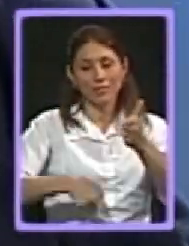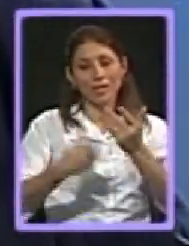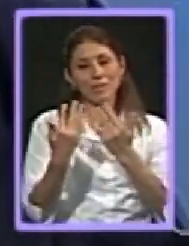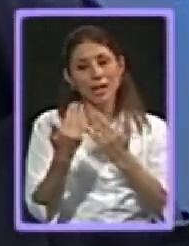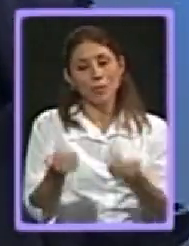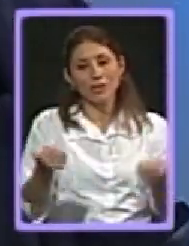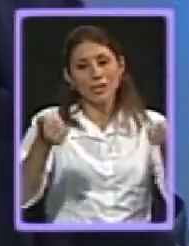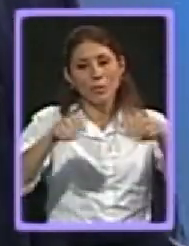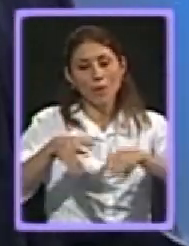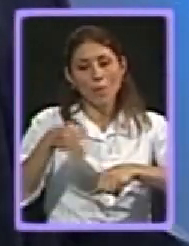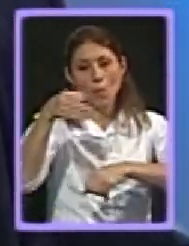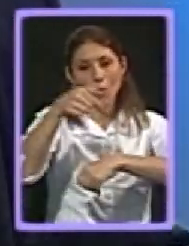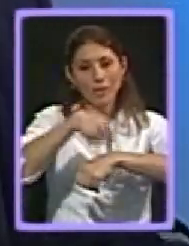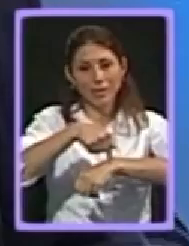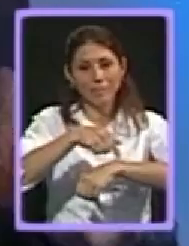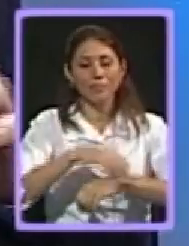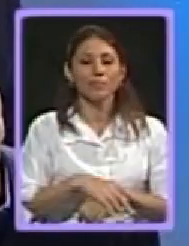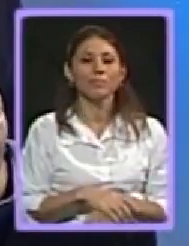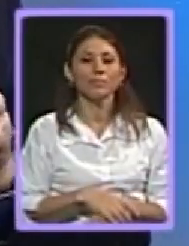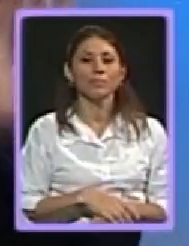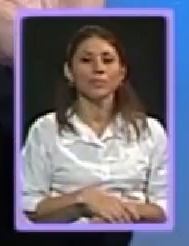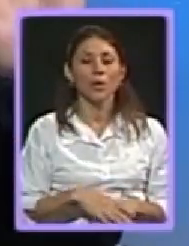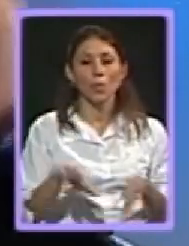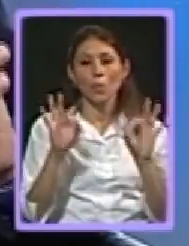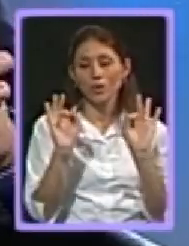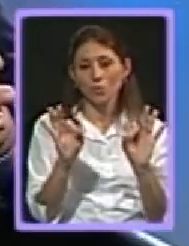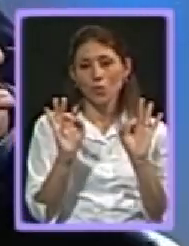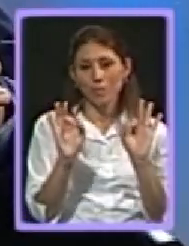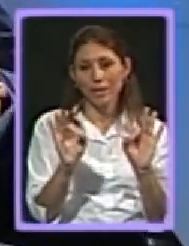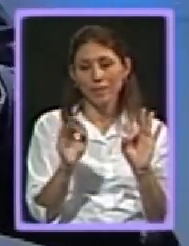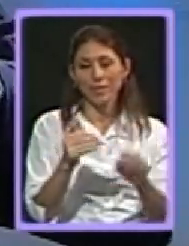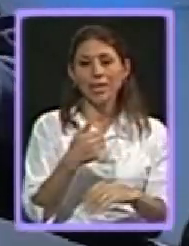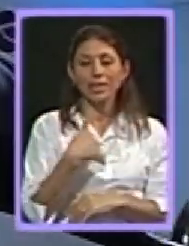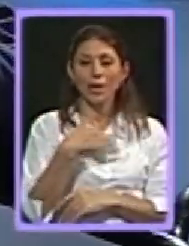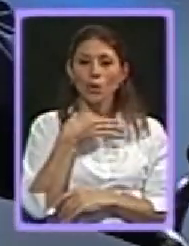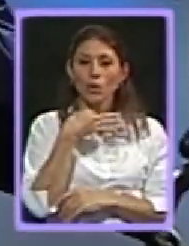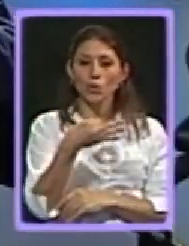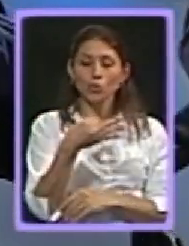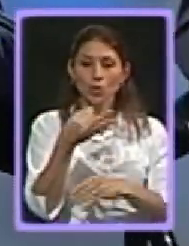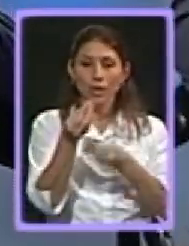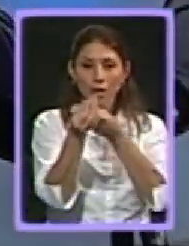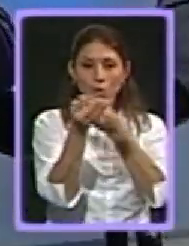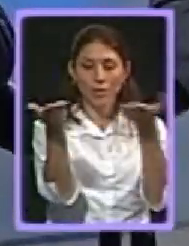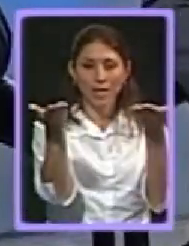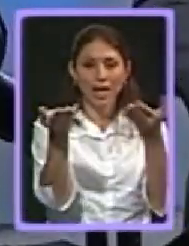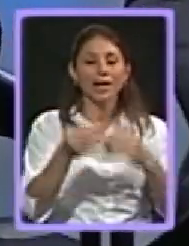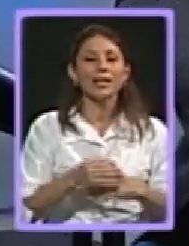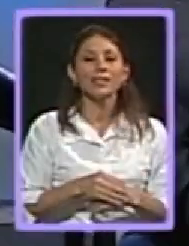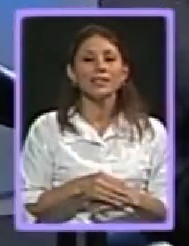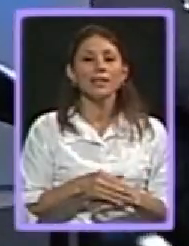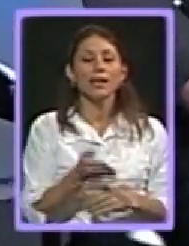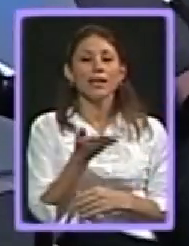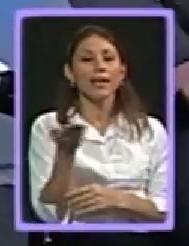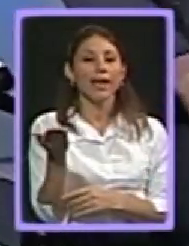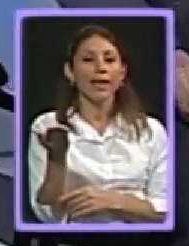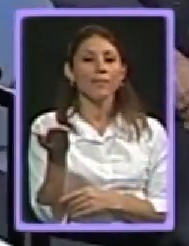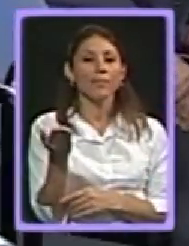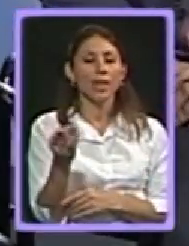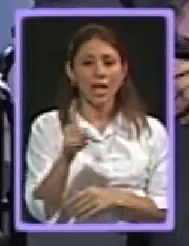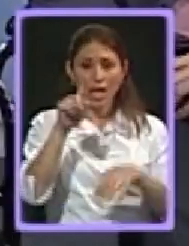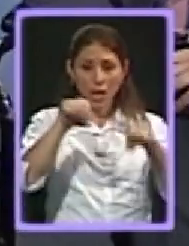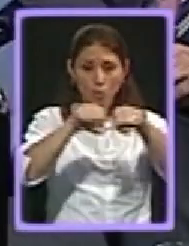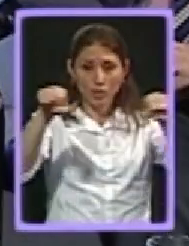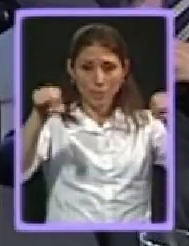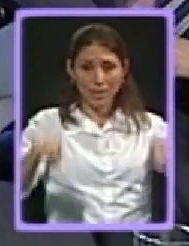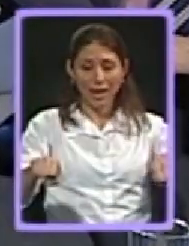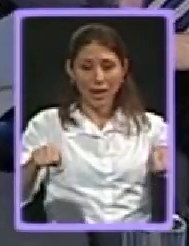próximamente. Pues muy bien, y tengo el gusto de contarles que en un seminario que